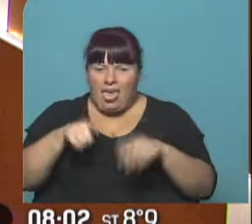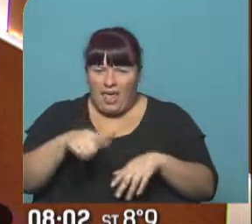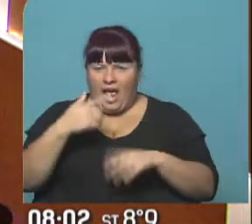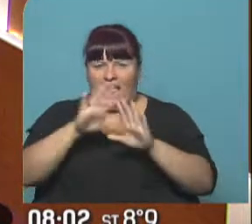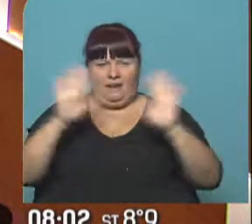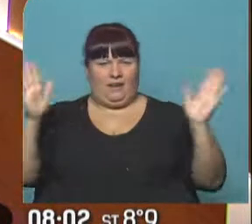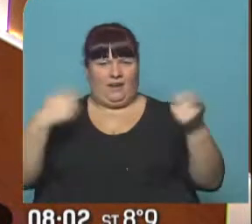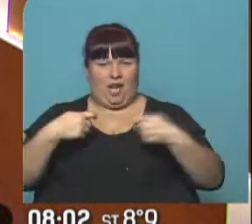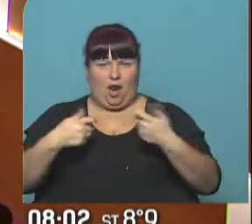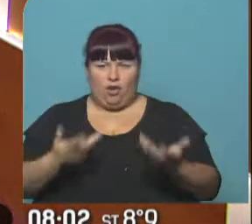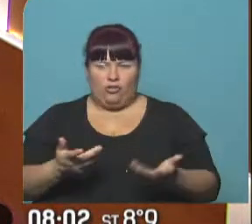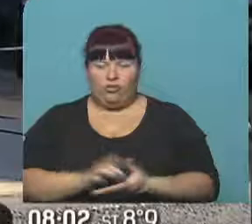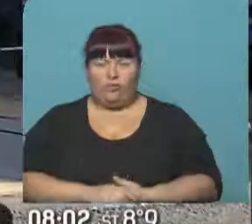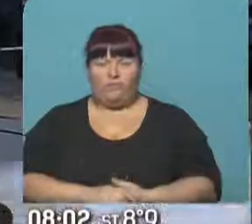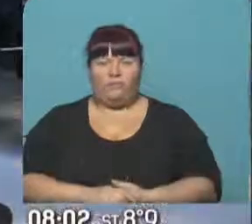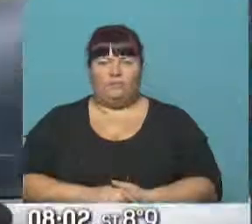su vidriera.